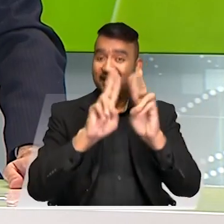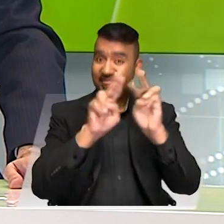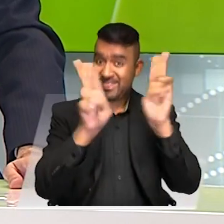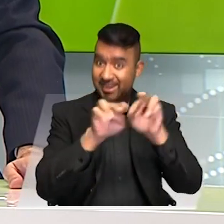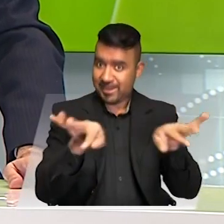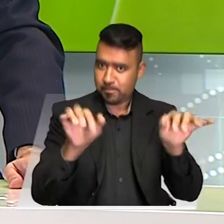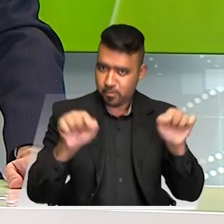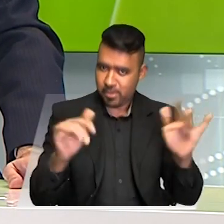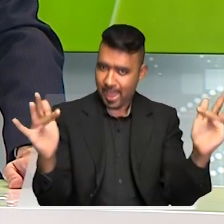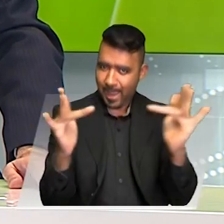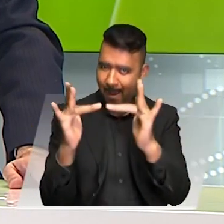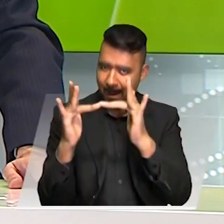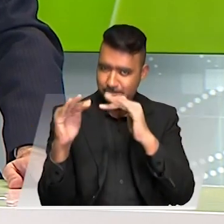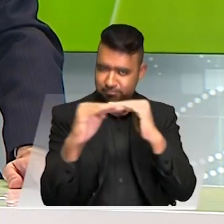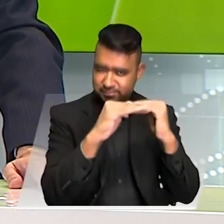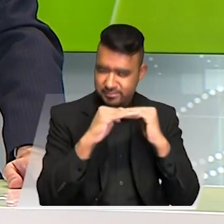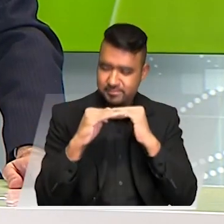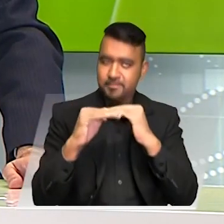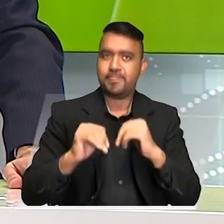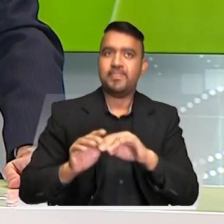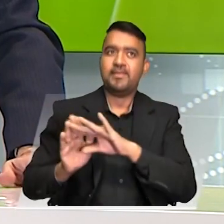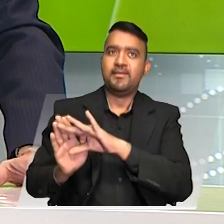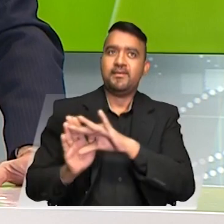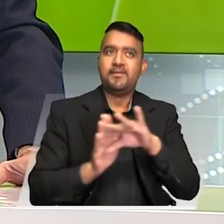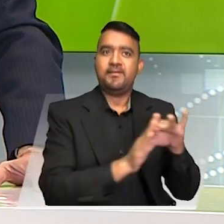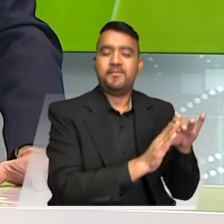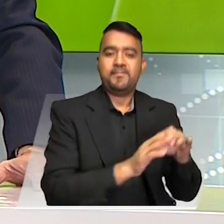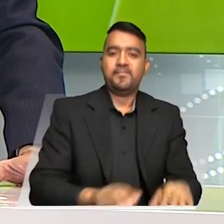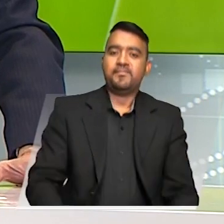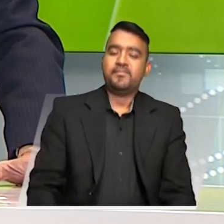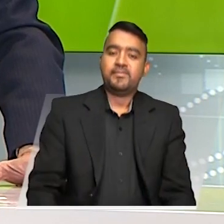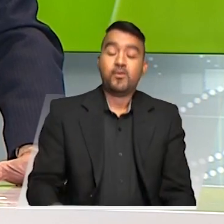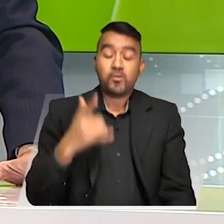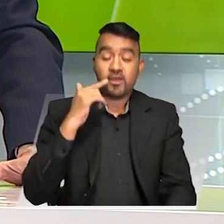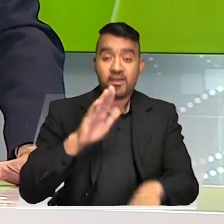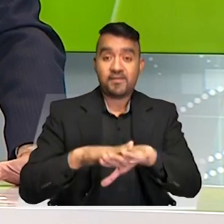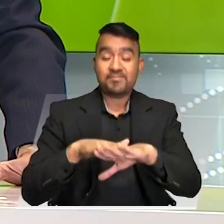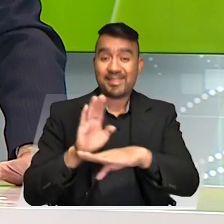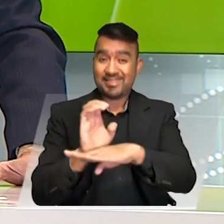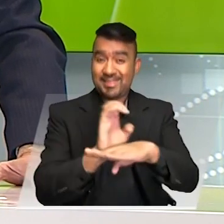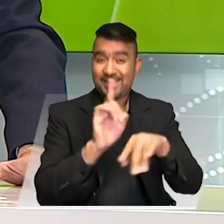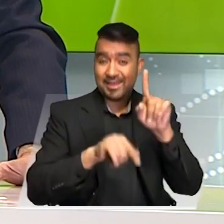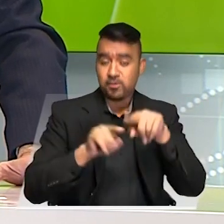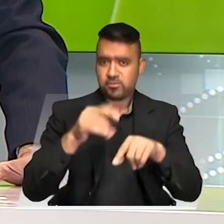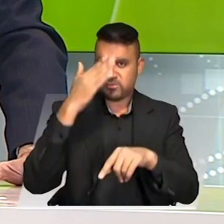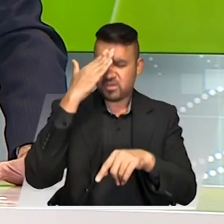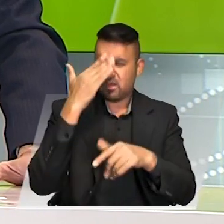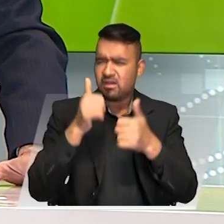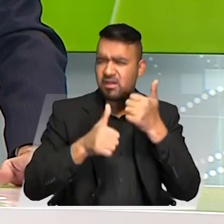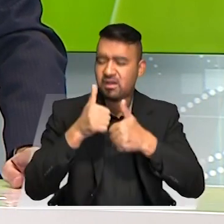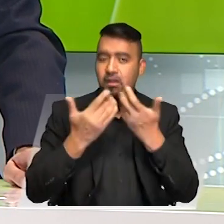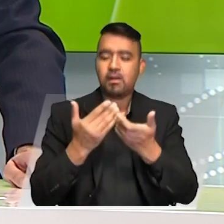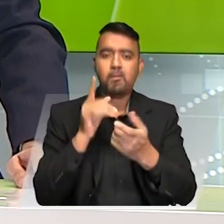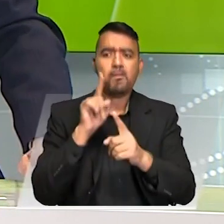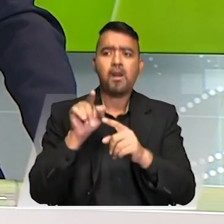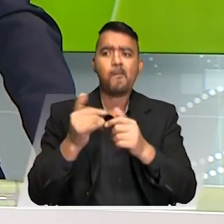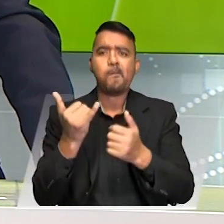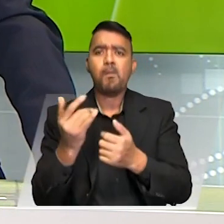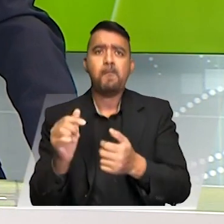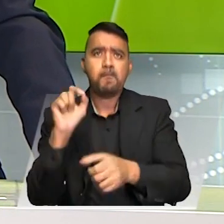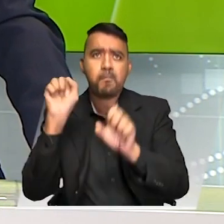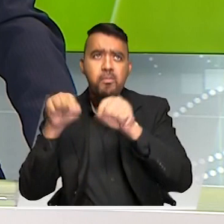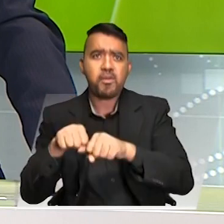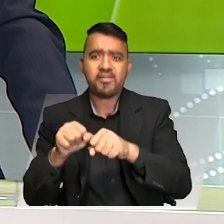En alianza, varias instituciones de educación superior y de salud de Antioquia crearon T-Alivia, un sistema de